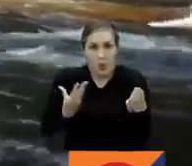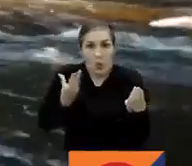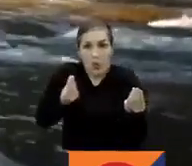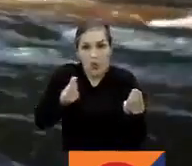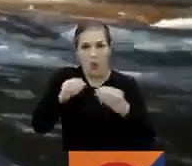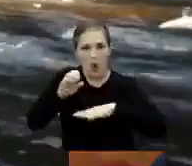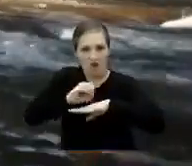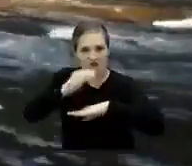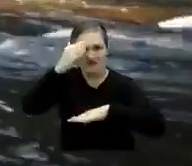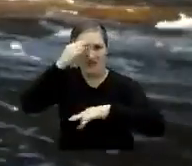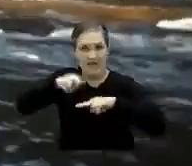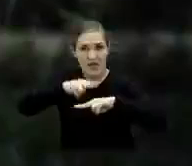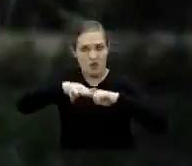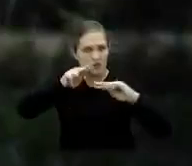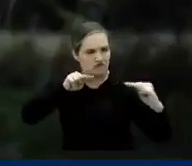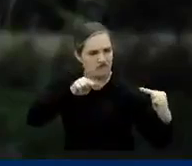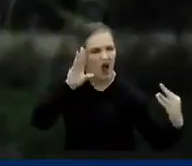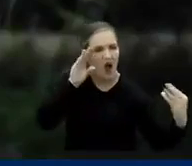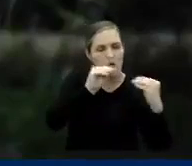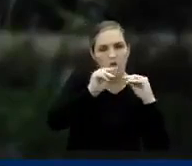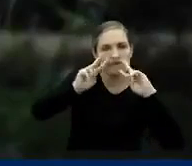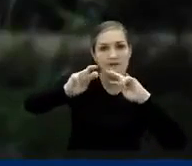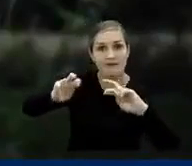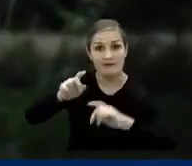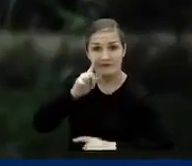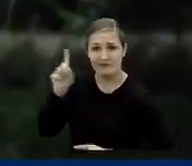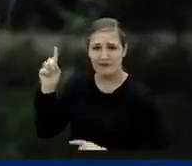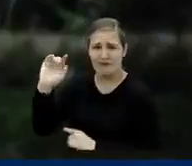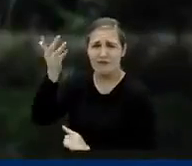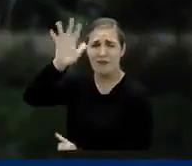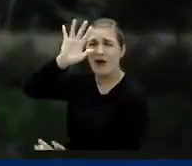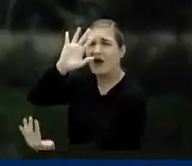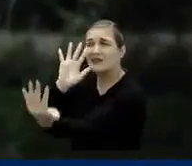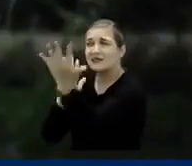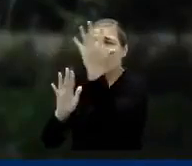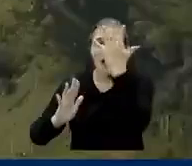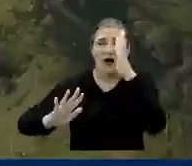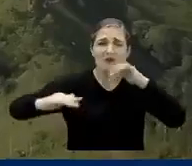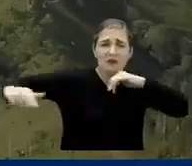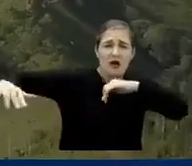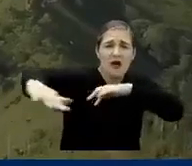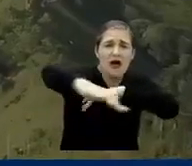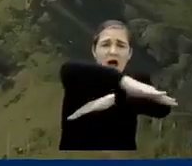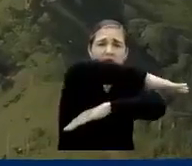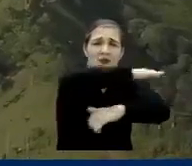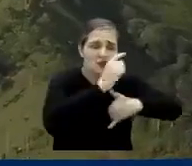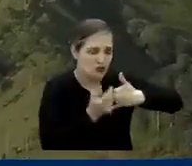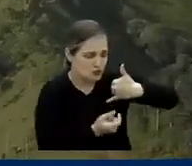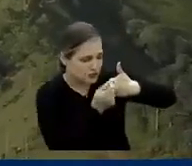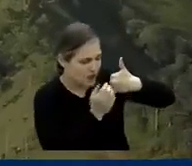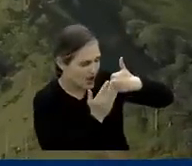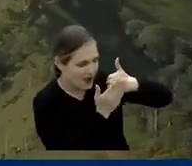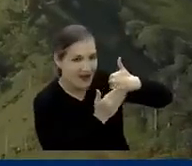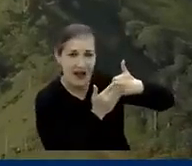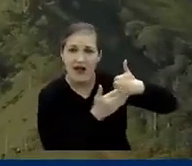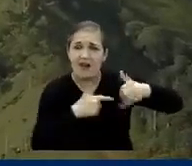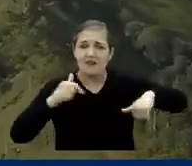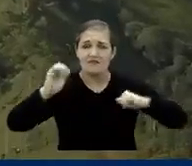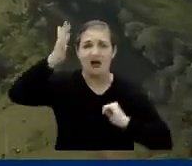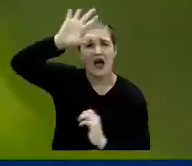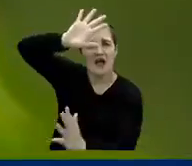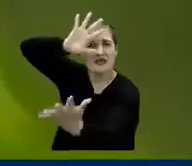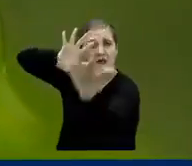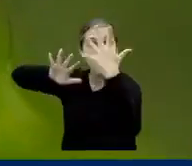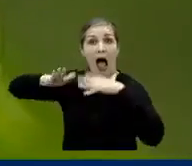revelan la majestuosidad de las selvas del caquetá allí detrás de ese pulmón amazónico se encuentra una inmensa variedad de especies que por muchos años